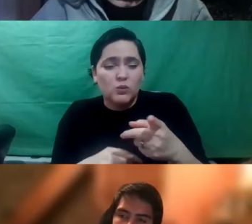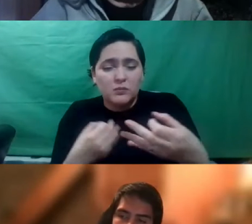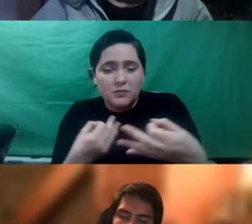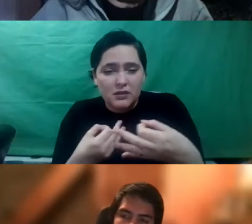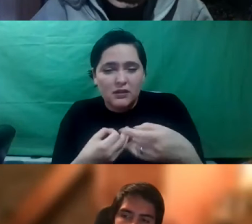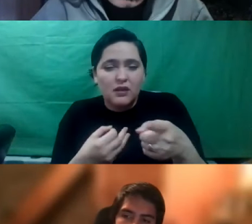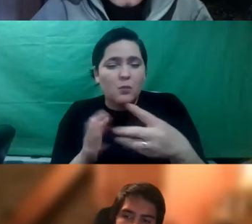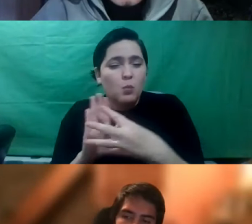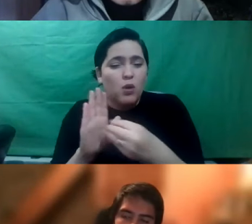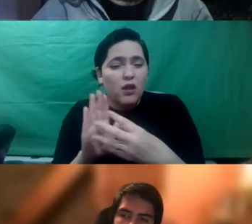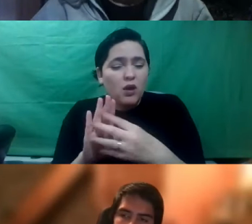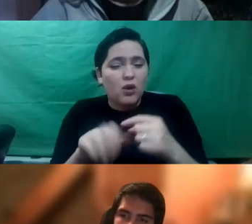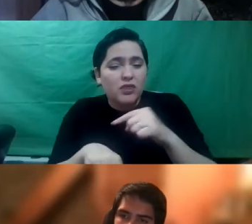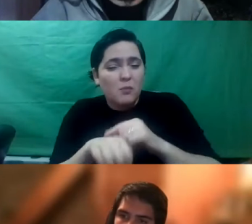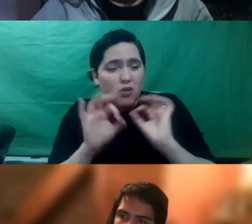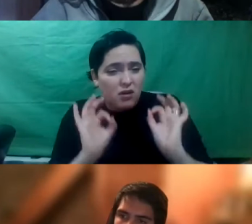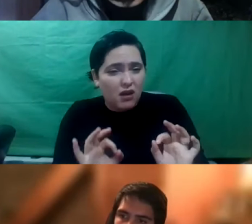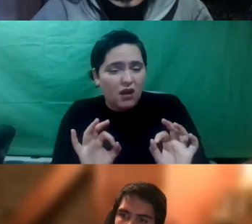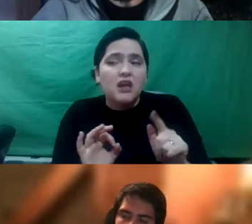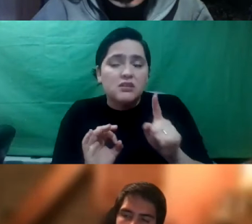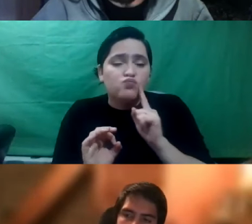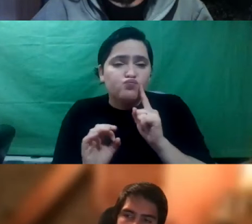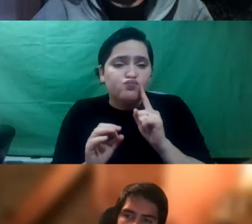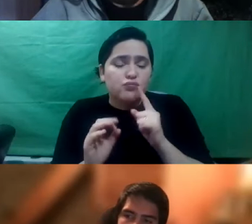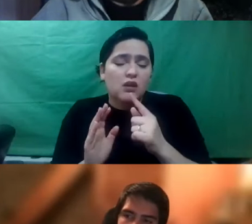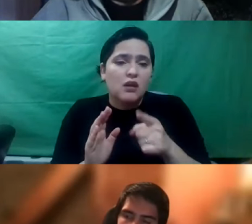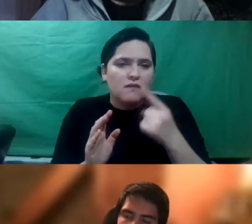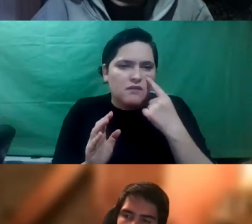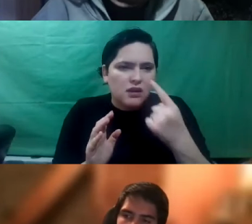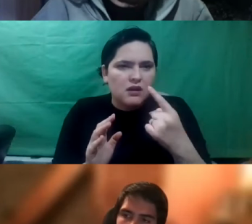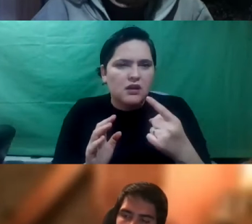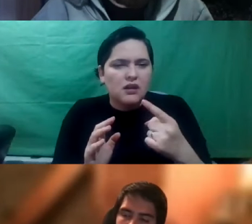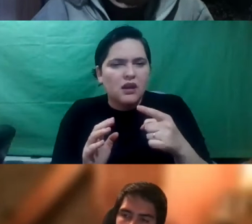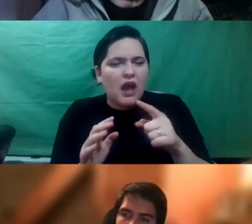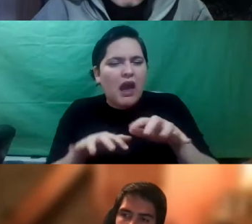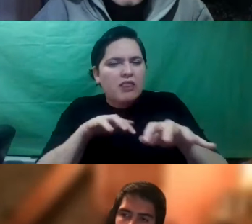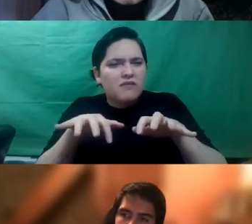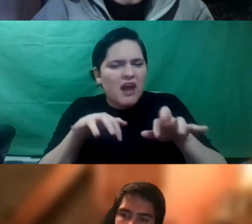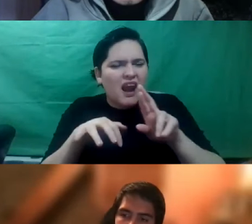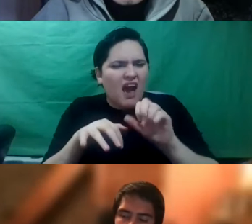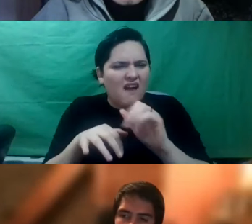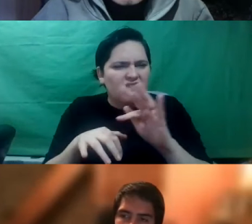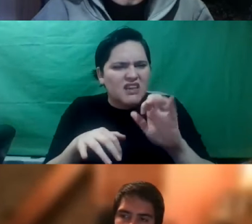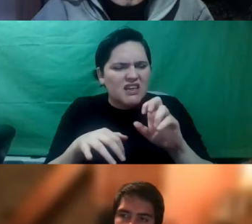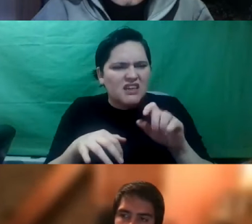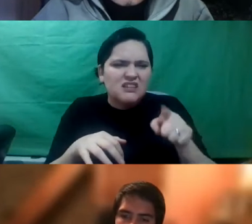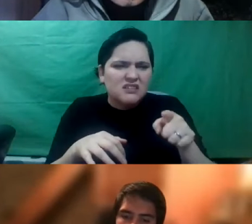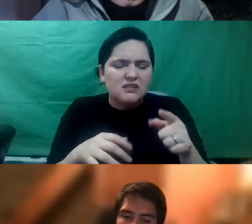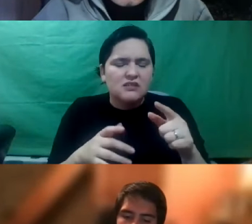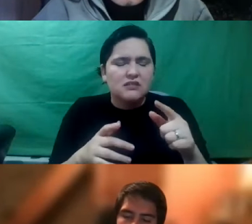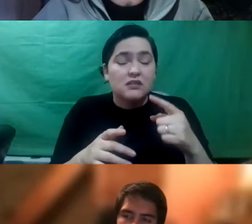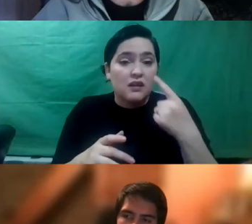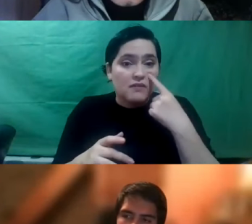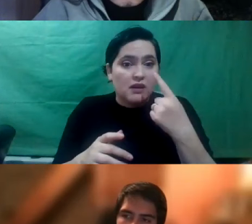modelo que fuera como más en tiempo real, existen modelos donde se simula la actividad del RAFE, que es núcleo dopaminérgico, y